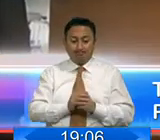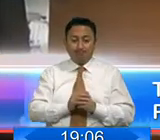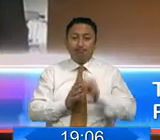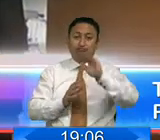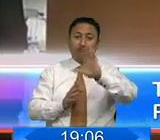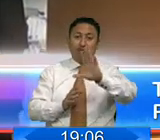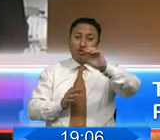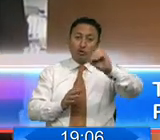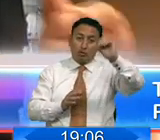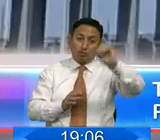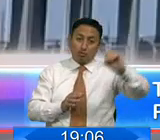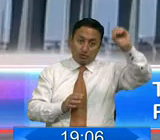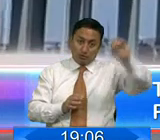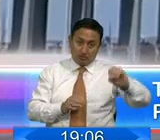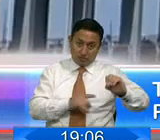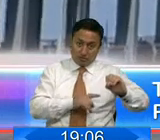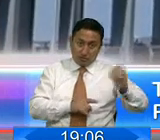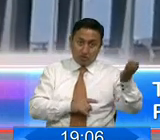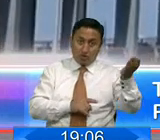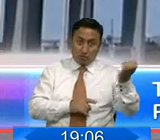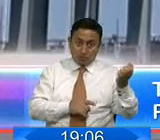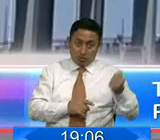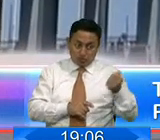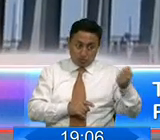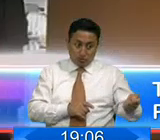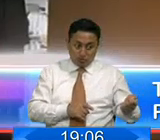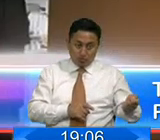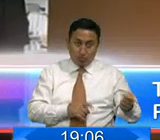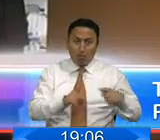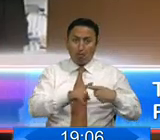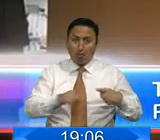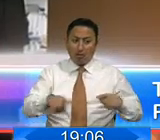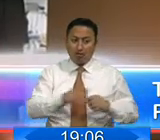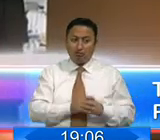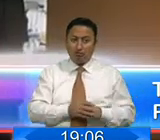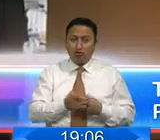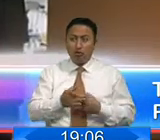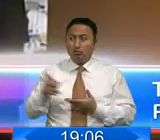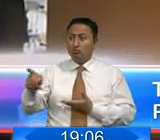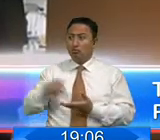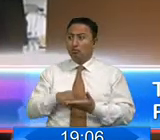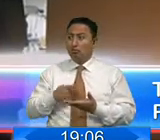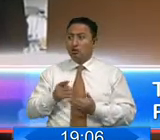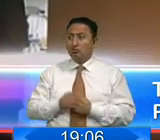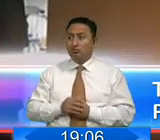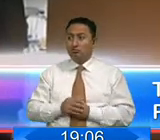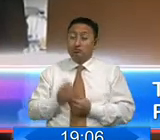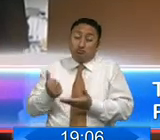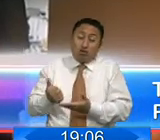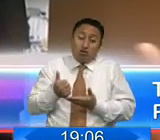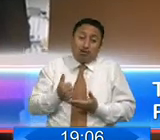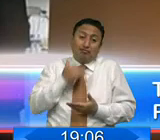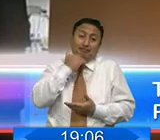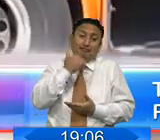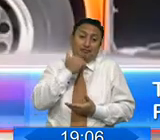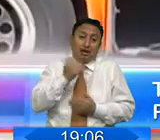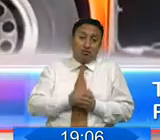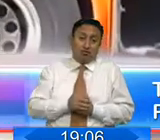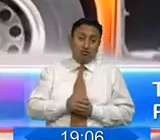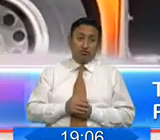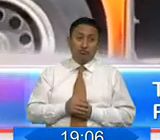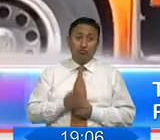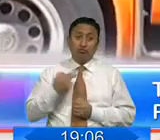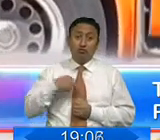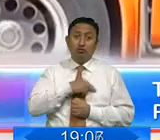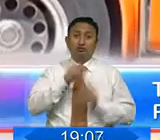del subsidio que nosotros damos a los grupos vulnerables, pero que hasta el momento hay una compensación para un poco paliar este tema. ¿Por qué? Porque nosotros tenemos